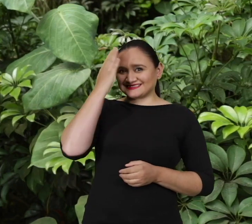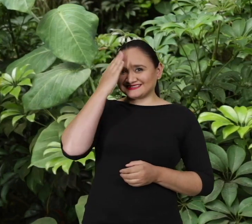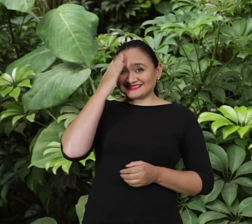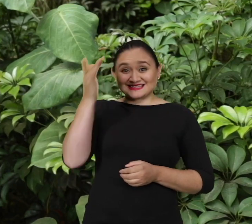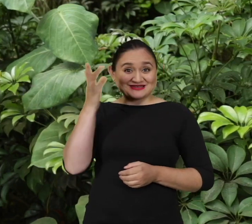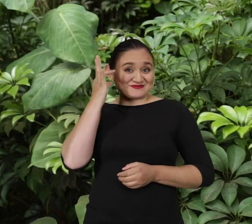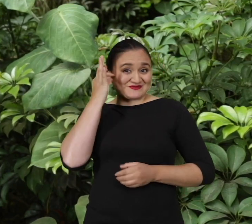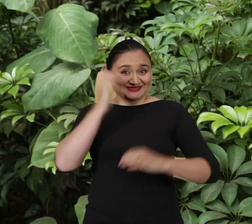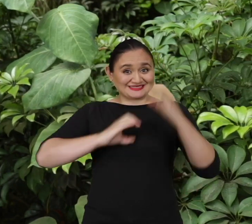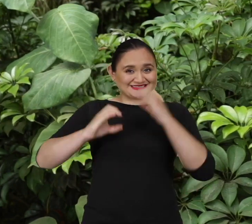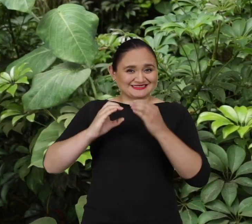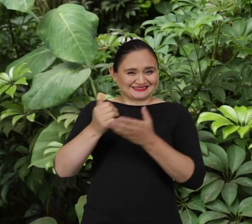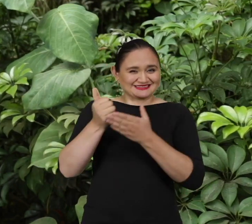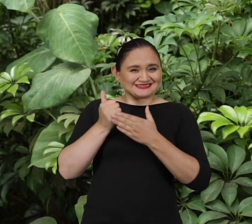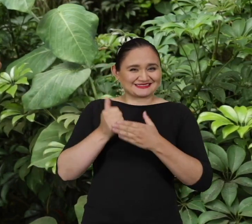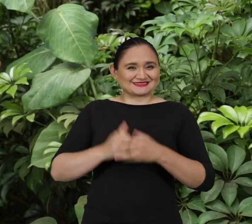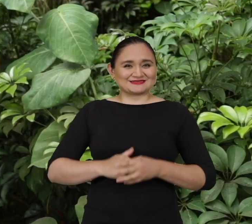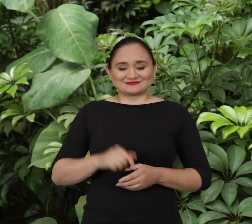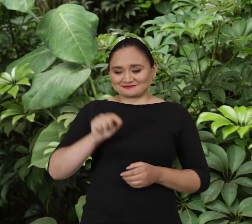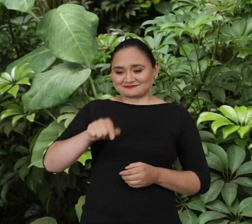tengo a alguien que me puede ayudar.